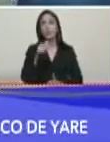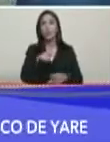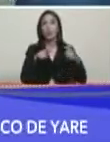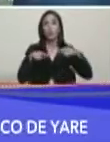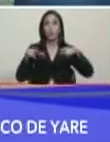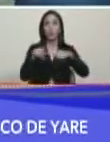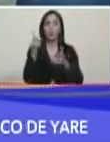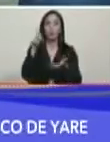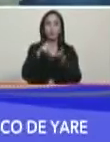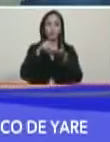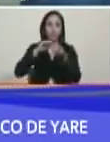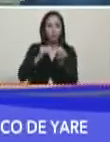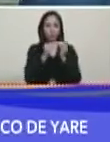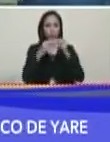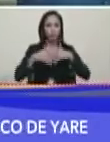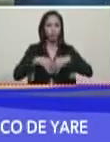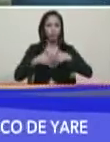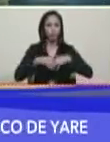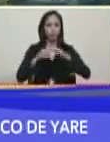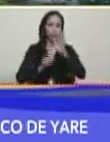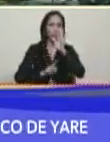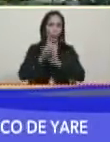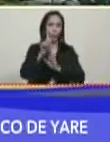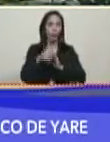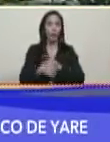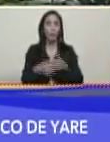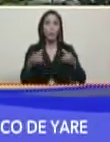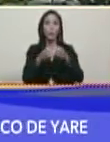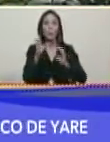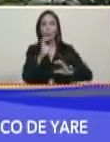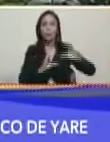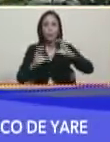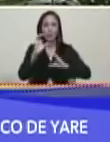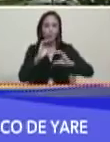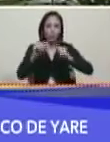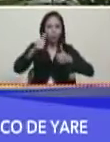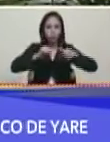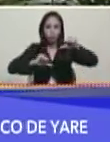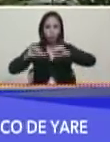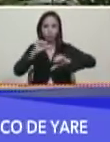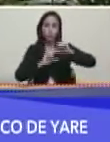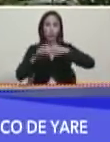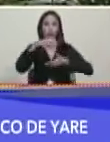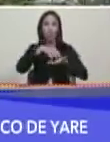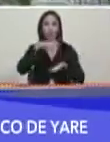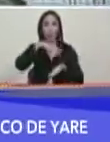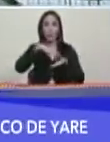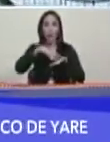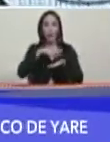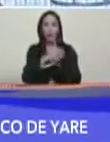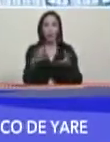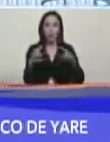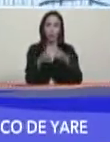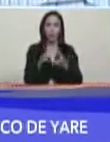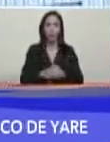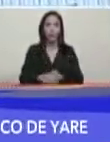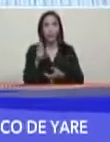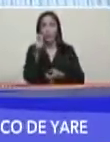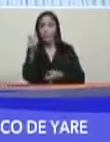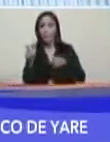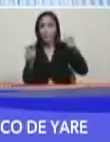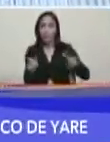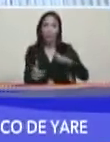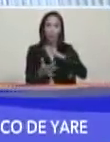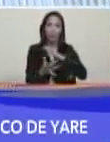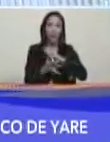planta recuperada por el Consejo Científico del Estado Miranda. Los científicos, los técnicos,